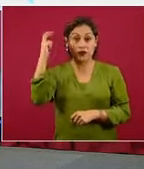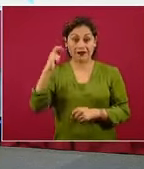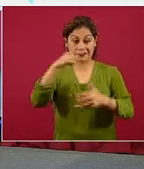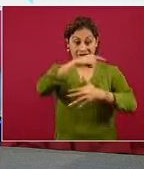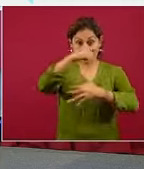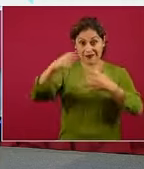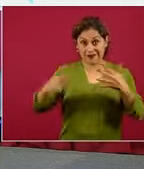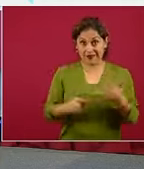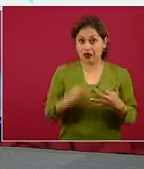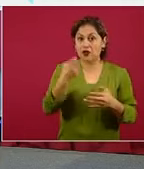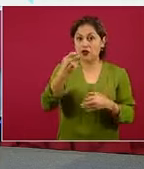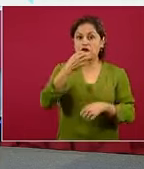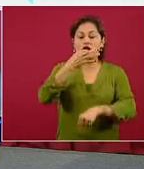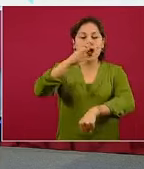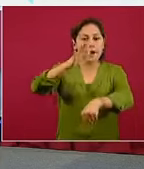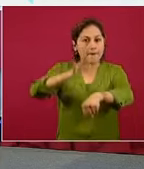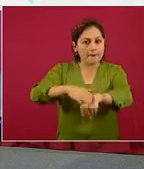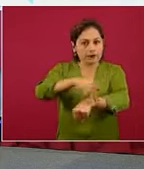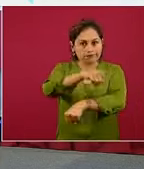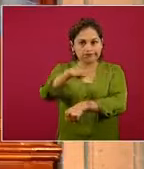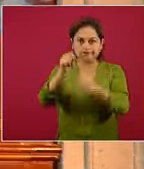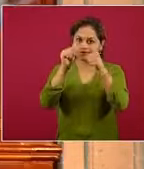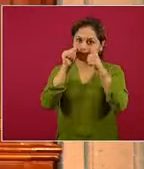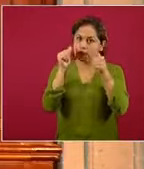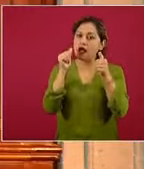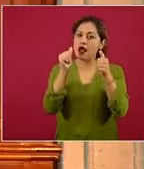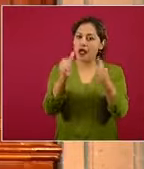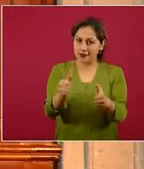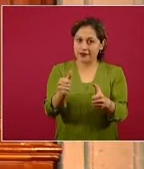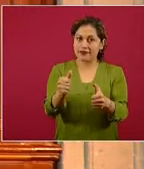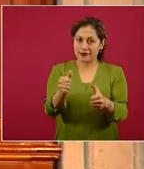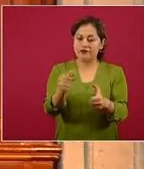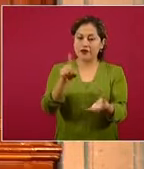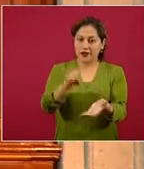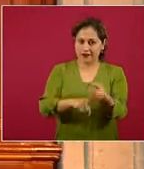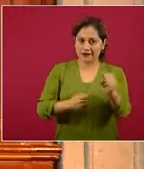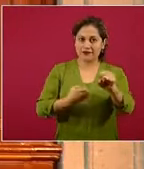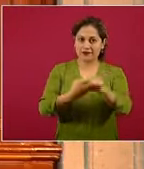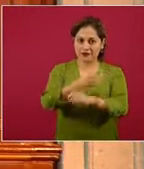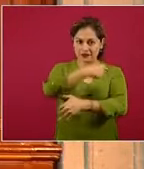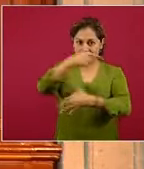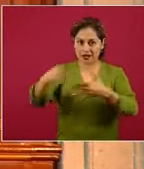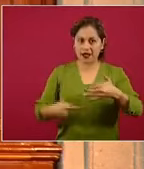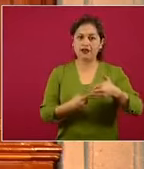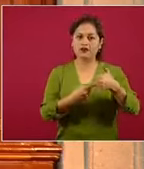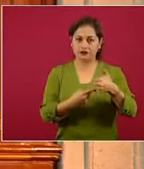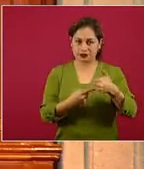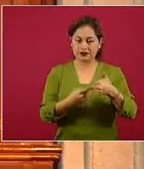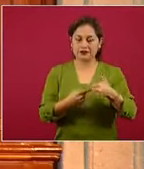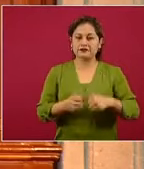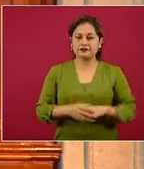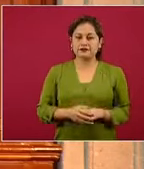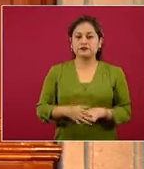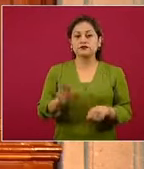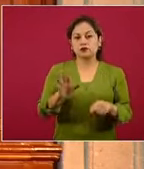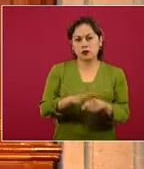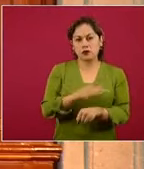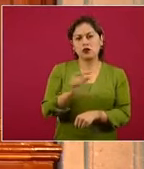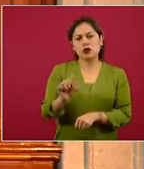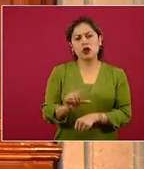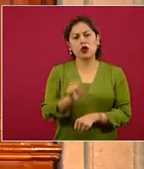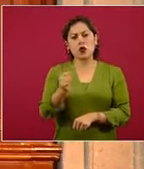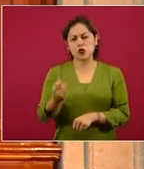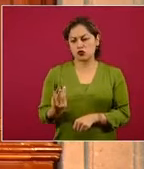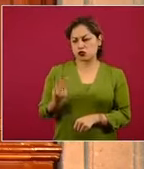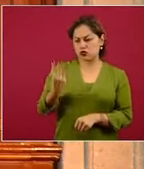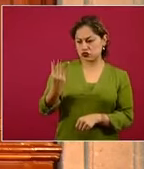más particular a la población que reside en estas 6 entidades, porque así como tenemos 3 entidades en rojo, que es el